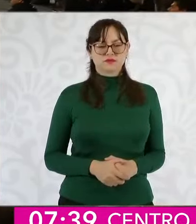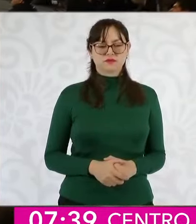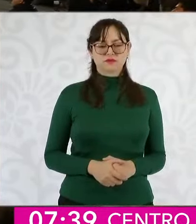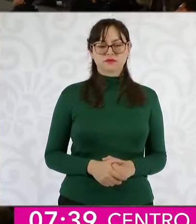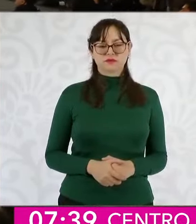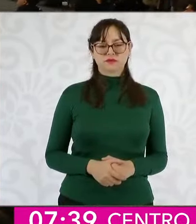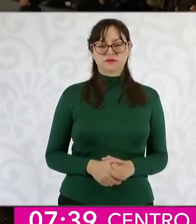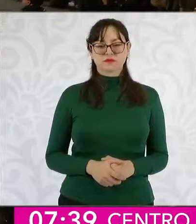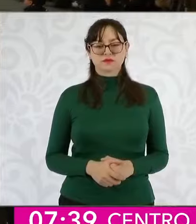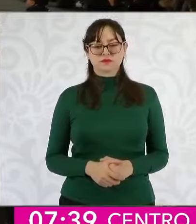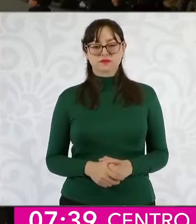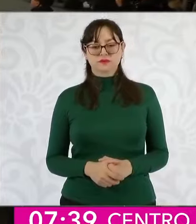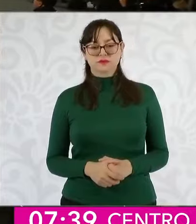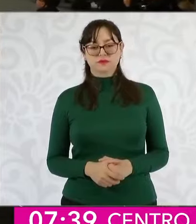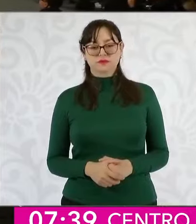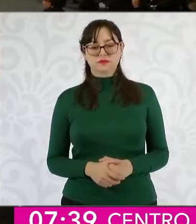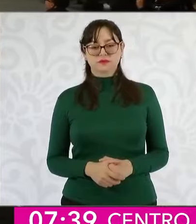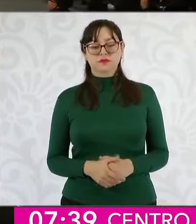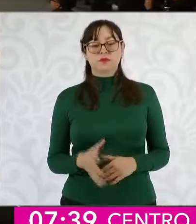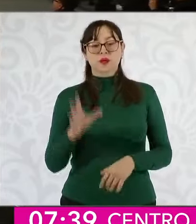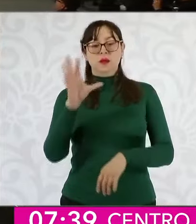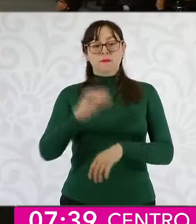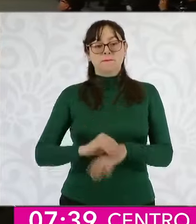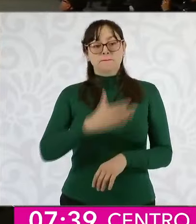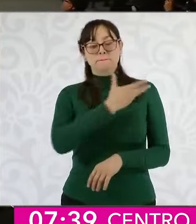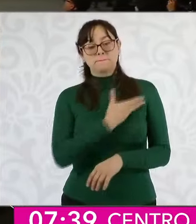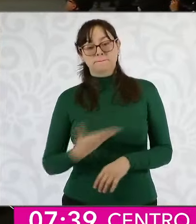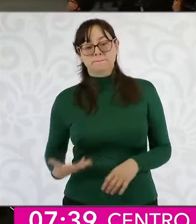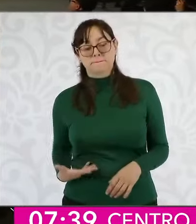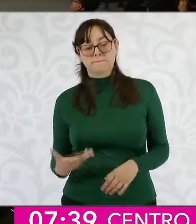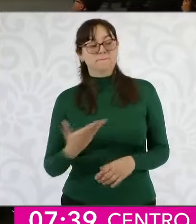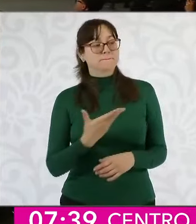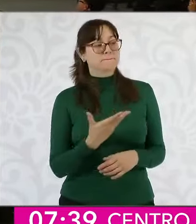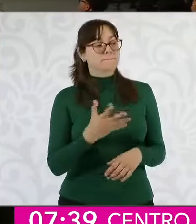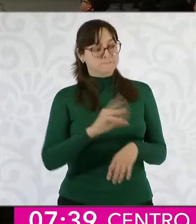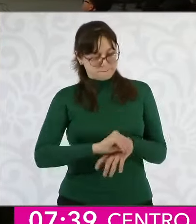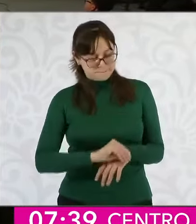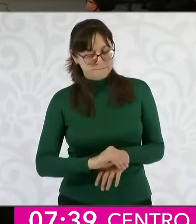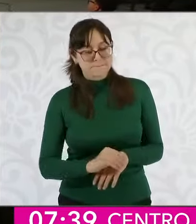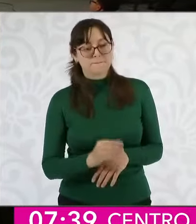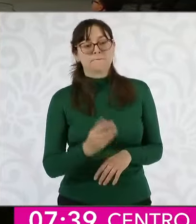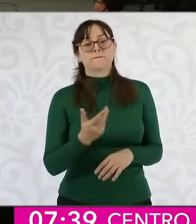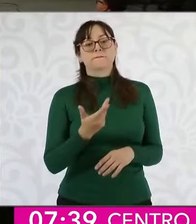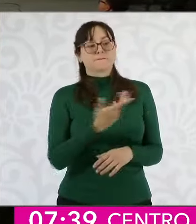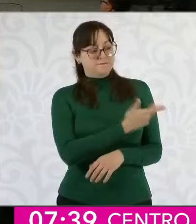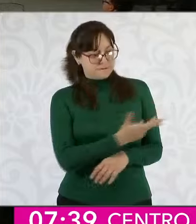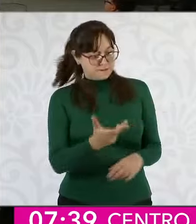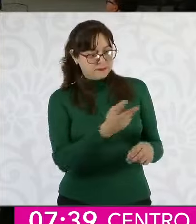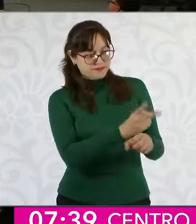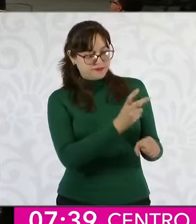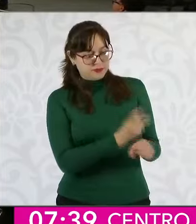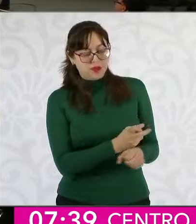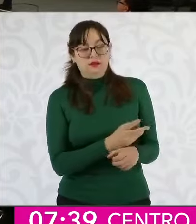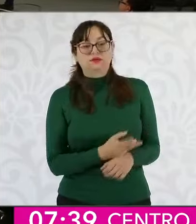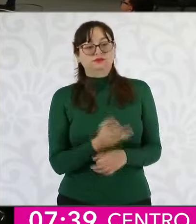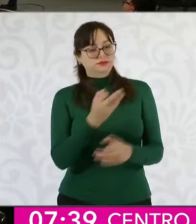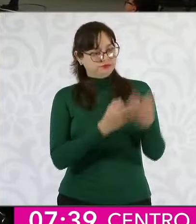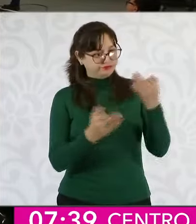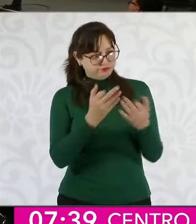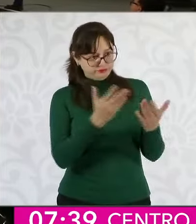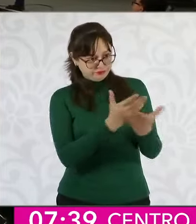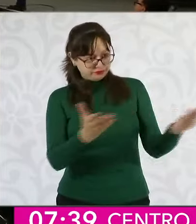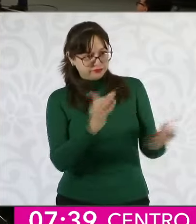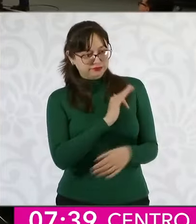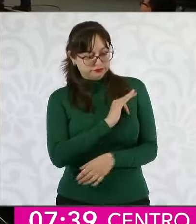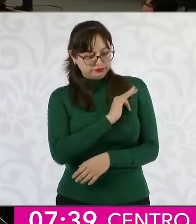Con su permiso, presidenta, distinguidas, distinguidos invitados, felicitar a Altagracia y a todas y a todos ustedes